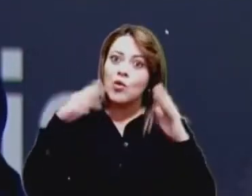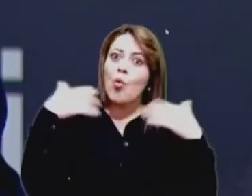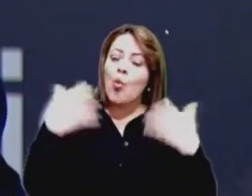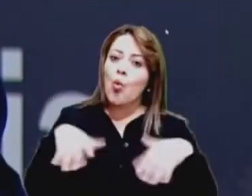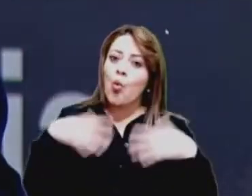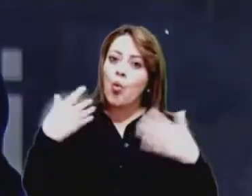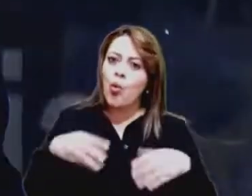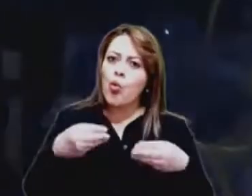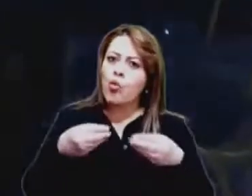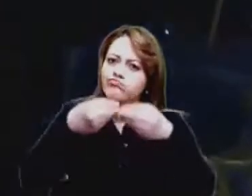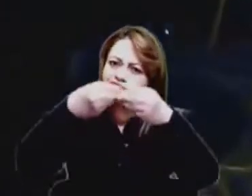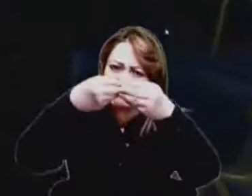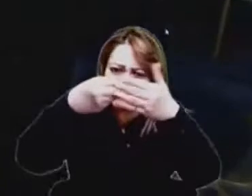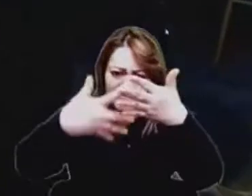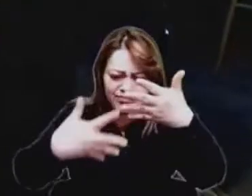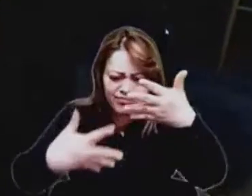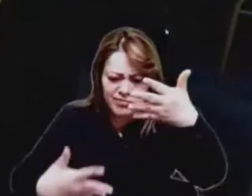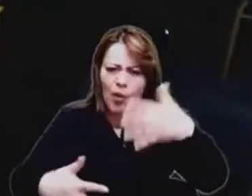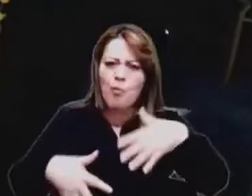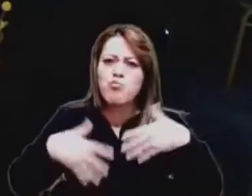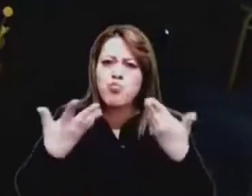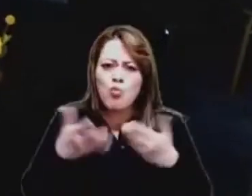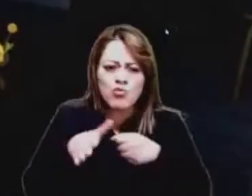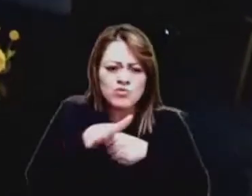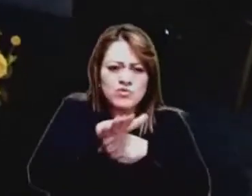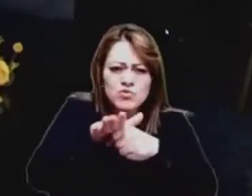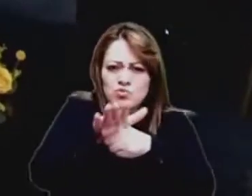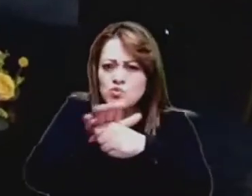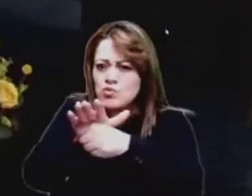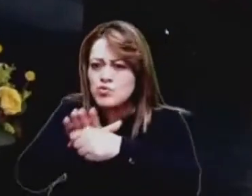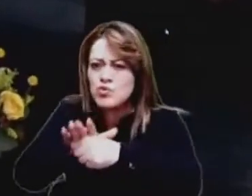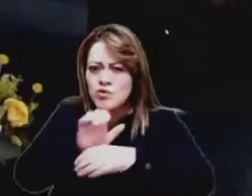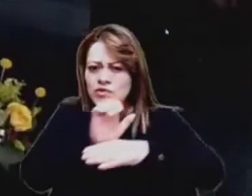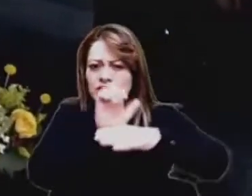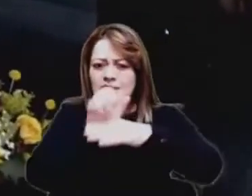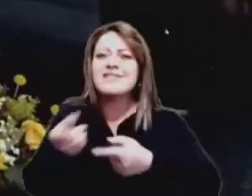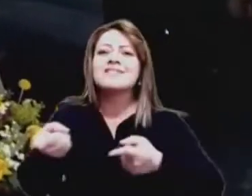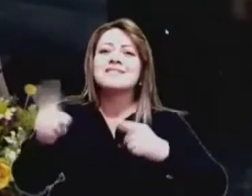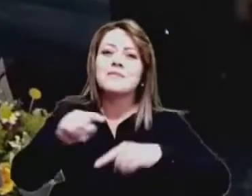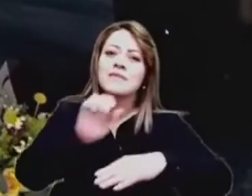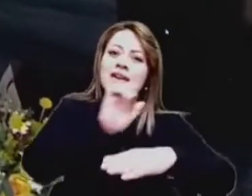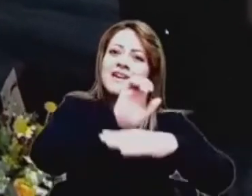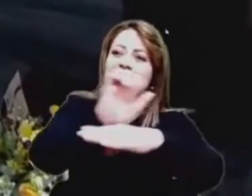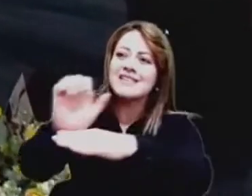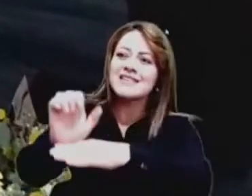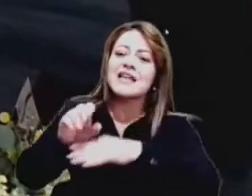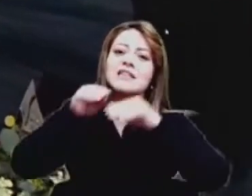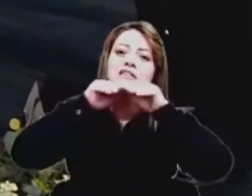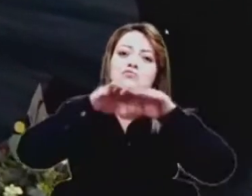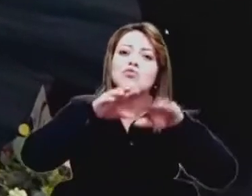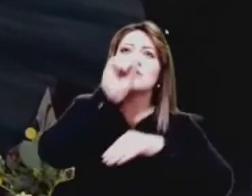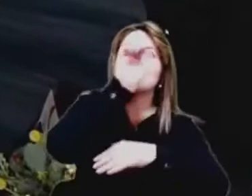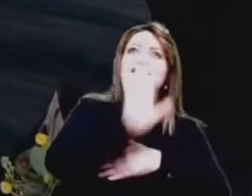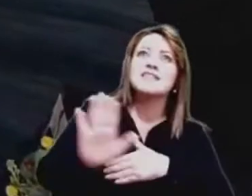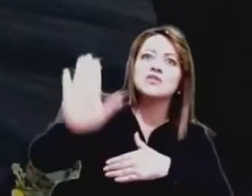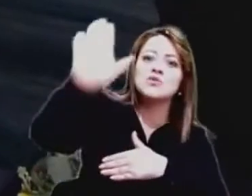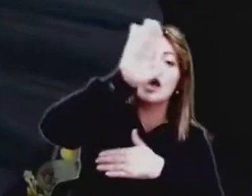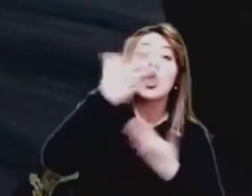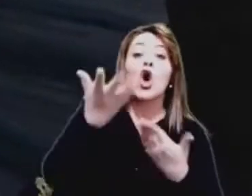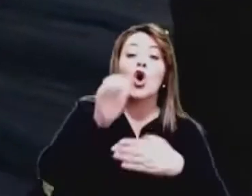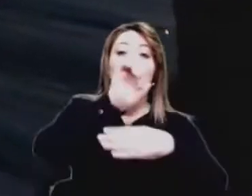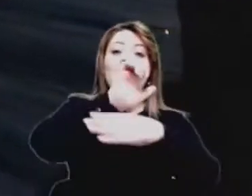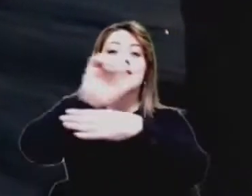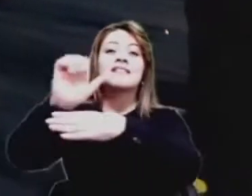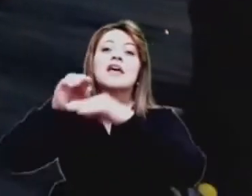tenemos algunos pleitos también entre entidades públicas entre entidades públicas de la orden nacional o entre entidad pública del orden